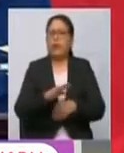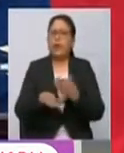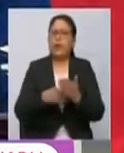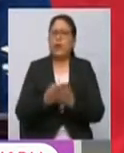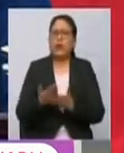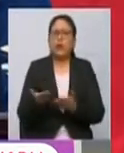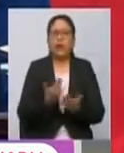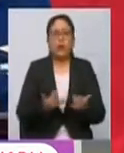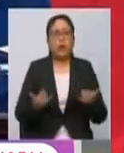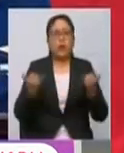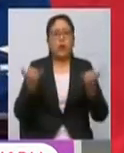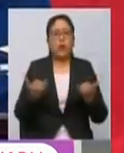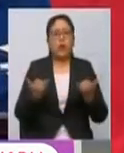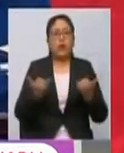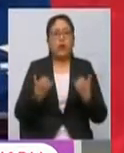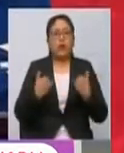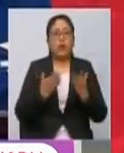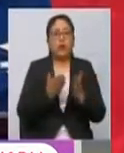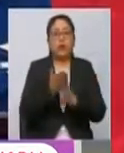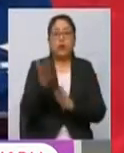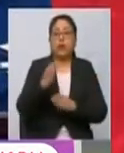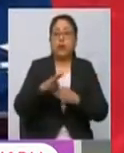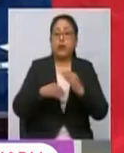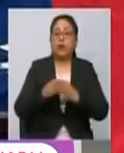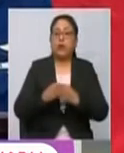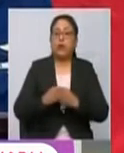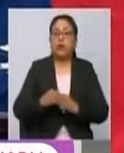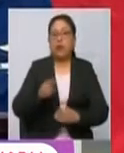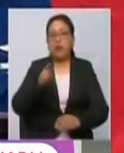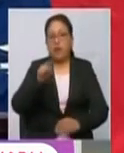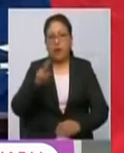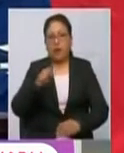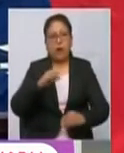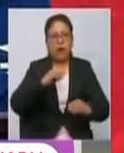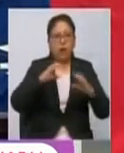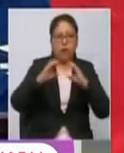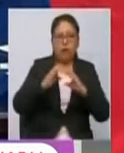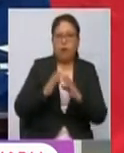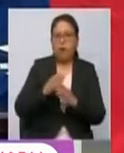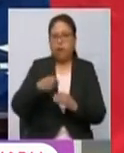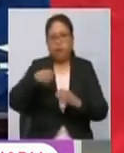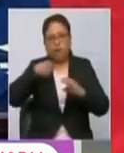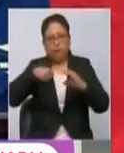todos quien hoy a través de los medios de comunicación